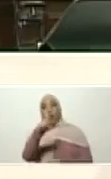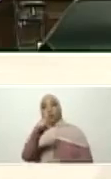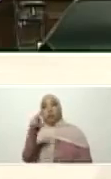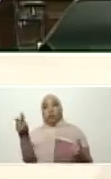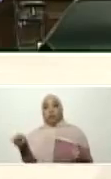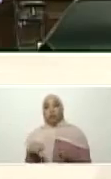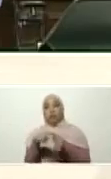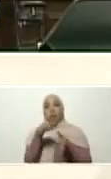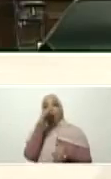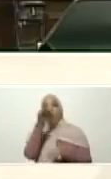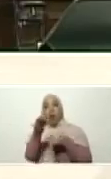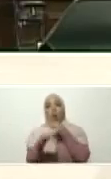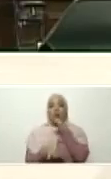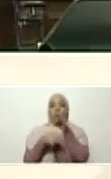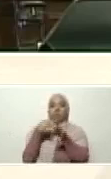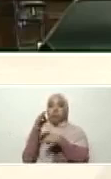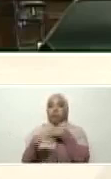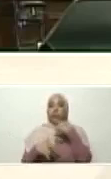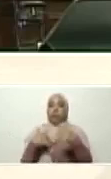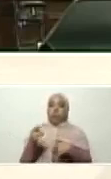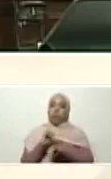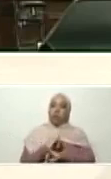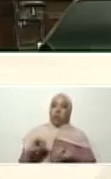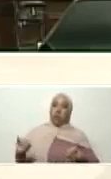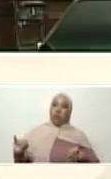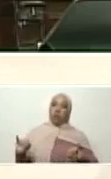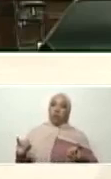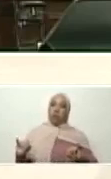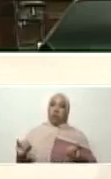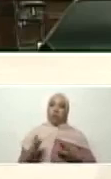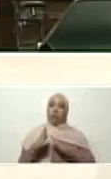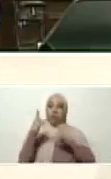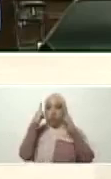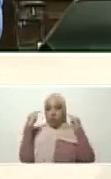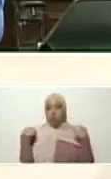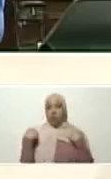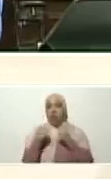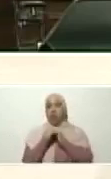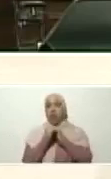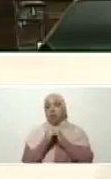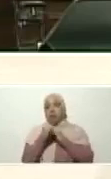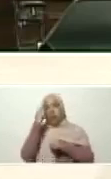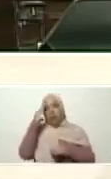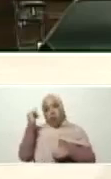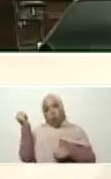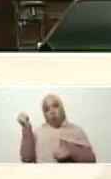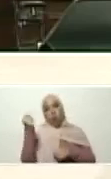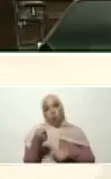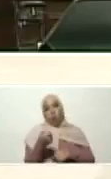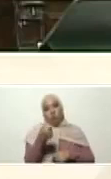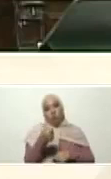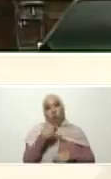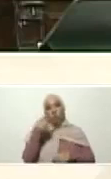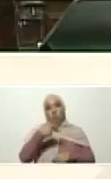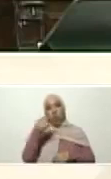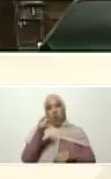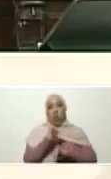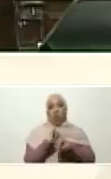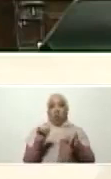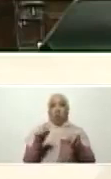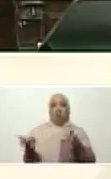rosario. Y ya basta de rosario, pues. Rosario es para rezarle a Dios. El rosario en la política no puede ser